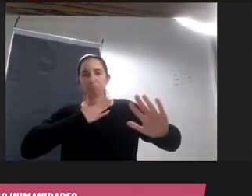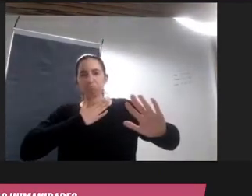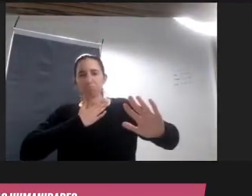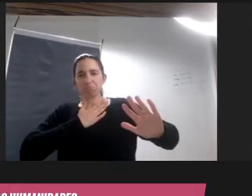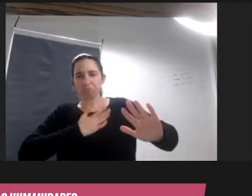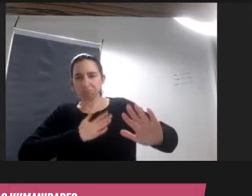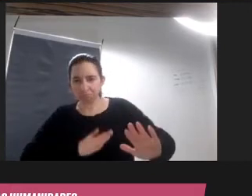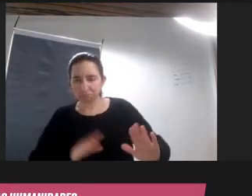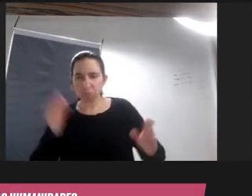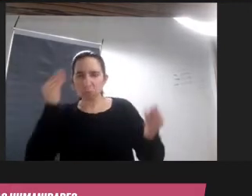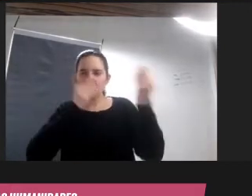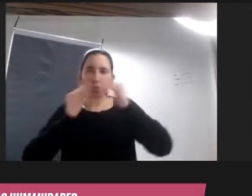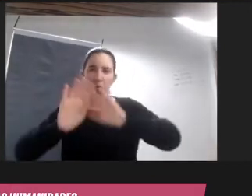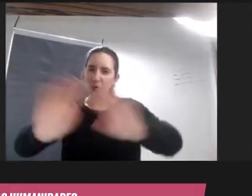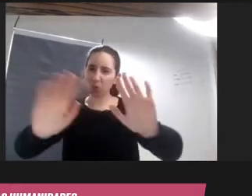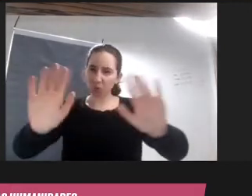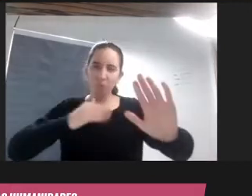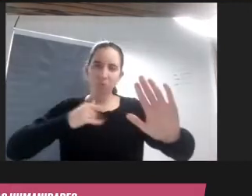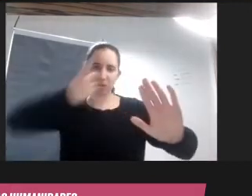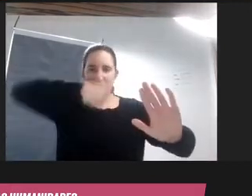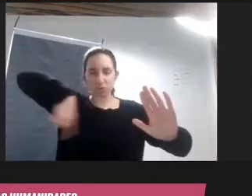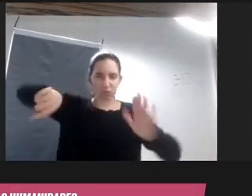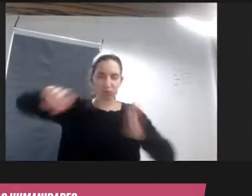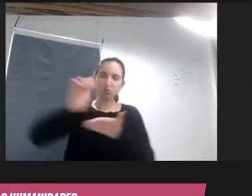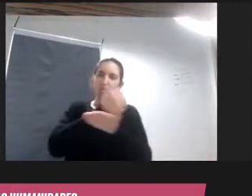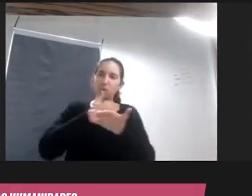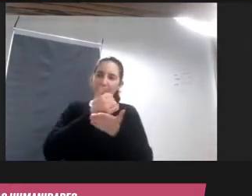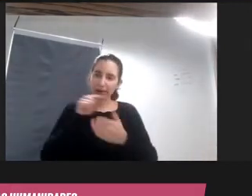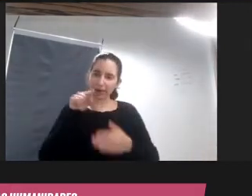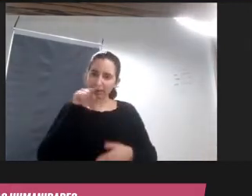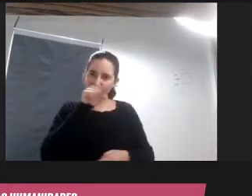que tranquilo, ningún problema. Te aguardamos